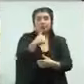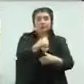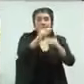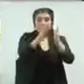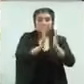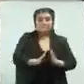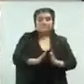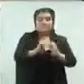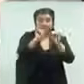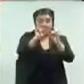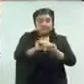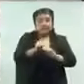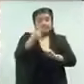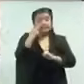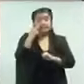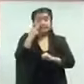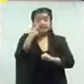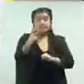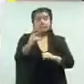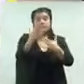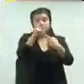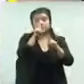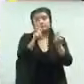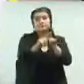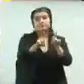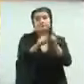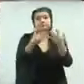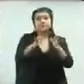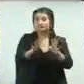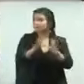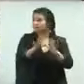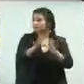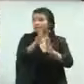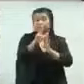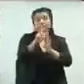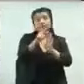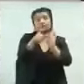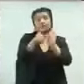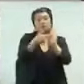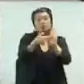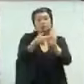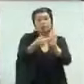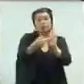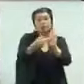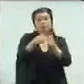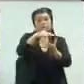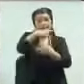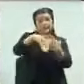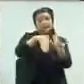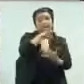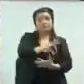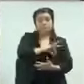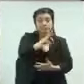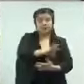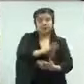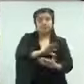que lo pueda ver, me imagino que también ya le ha de haber dado ahí, porque está en redes sociales.